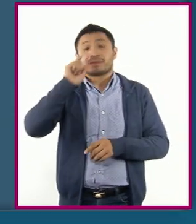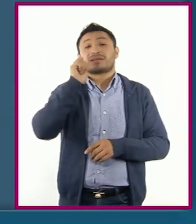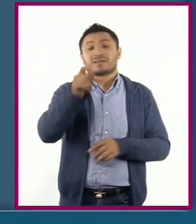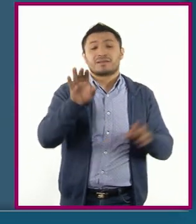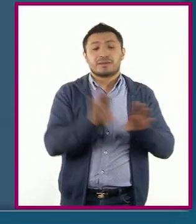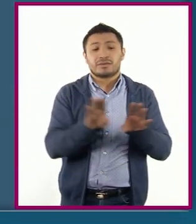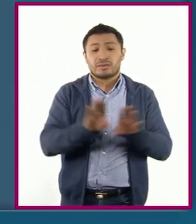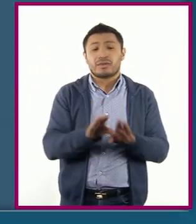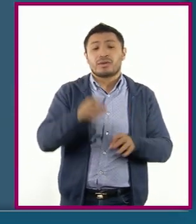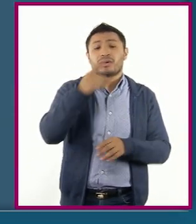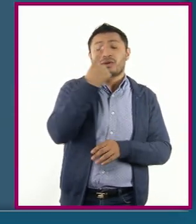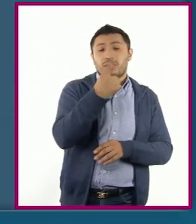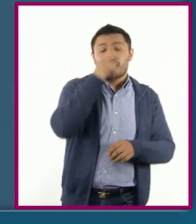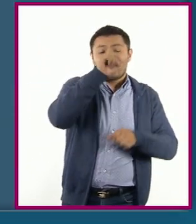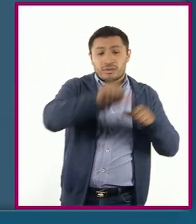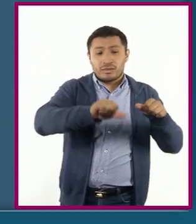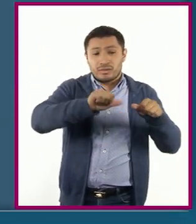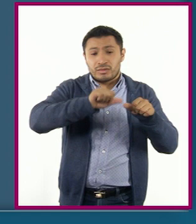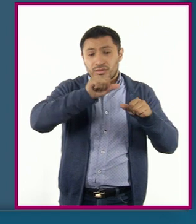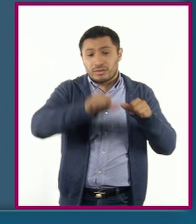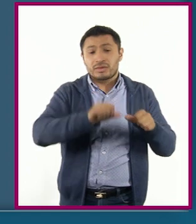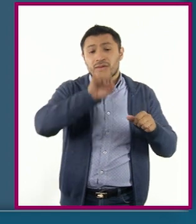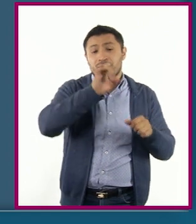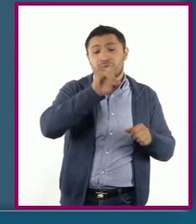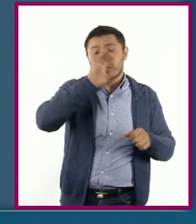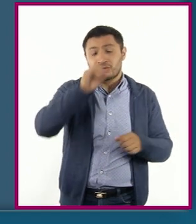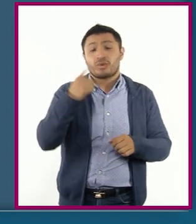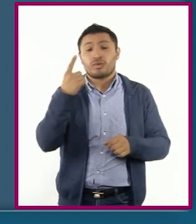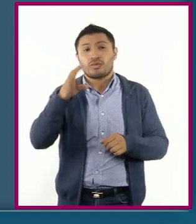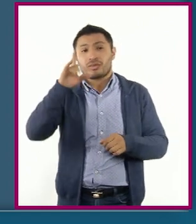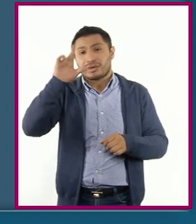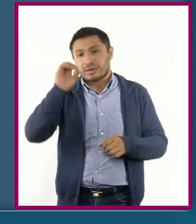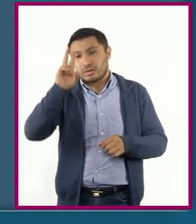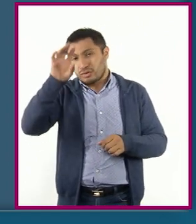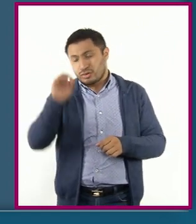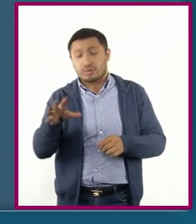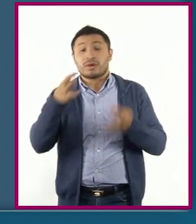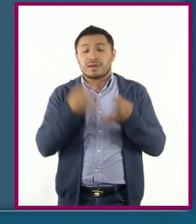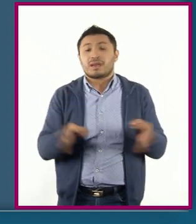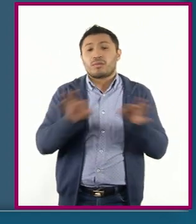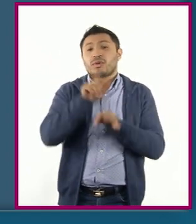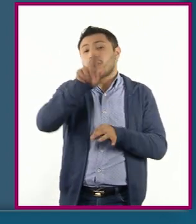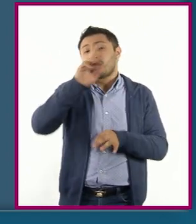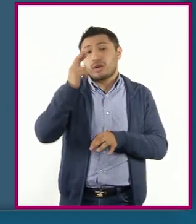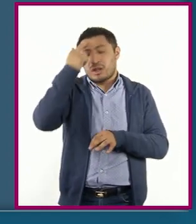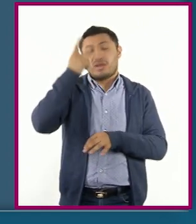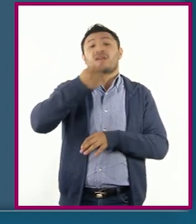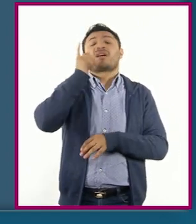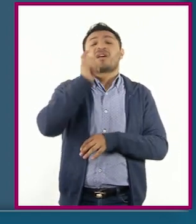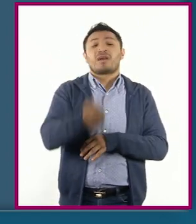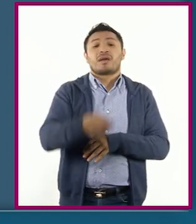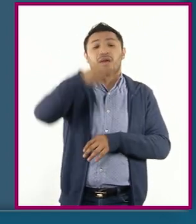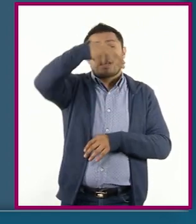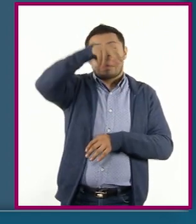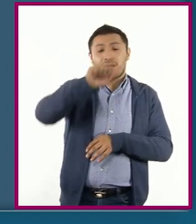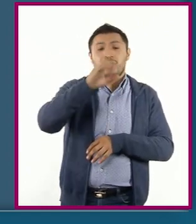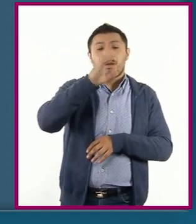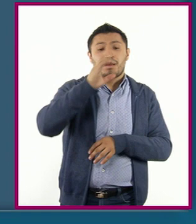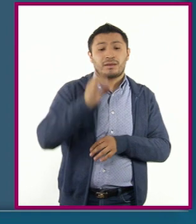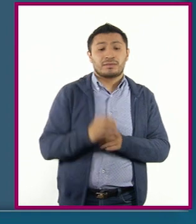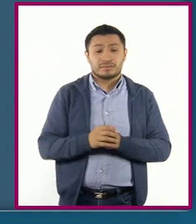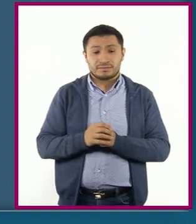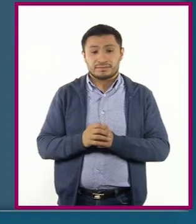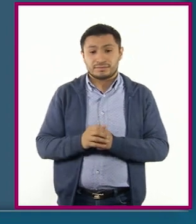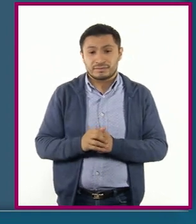De ello está construido el universo. La química actual fue precedida por la alquimia, la cual